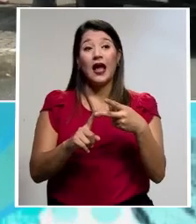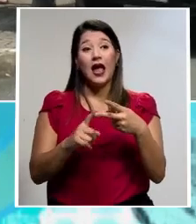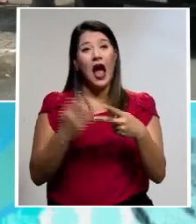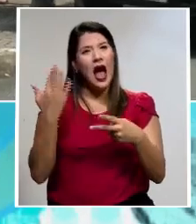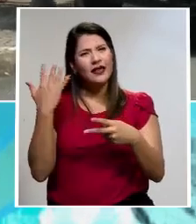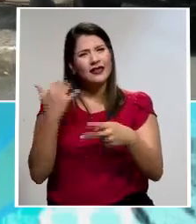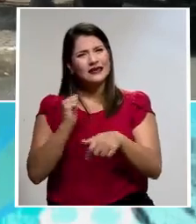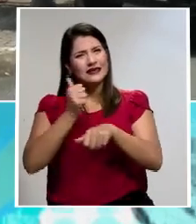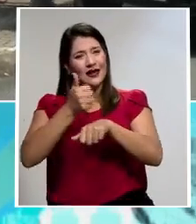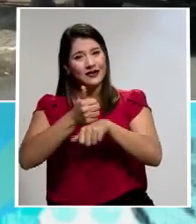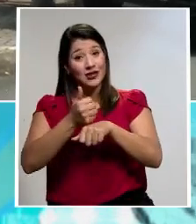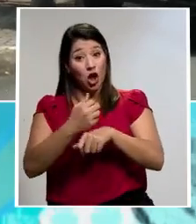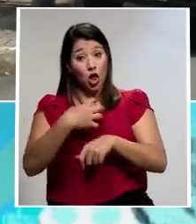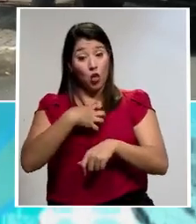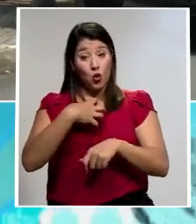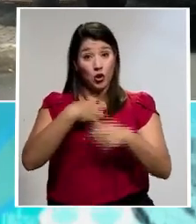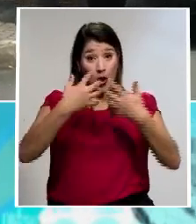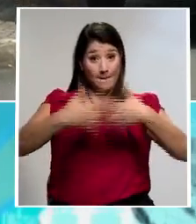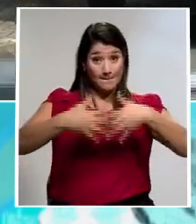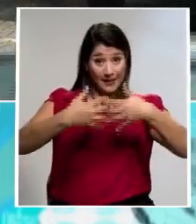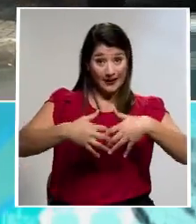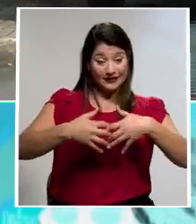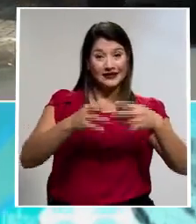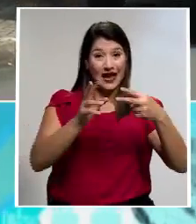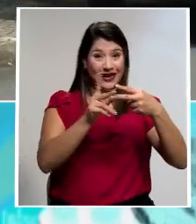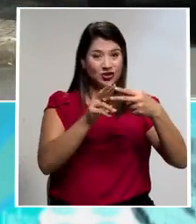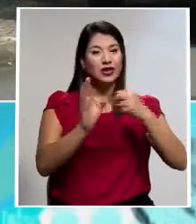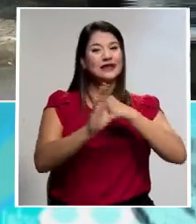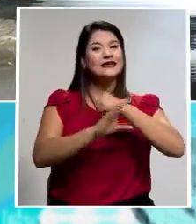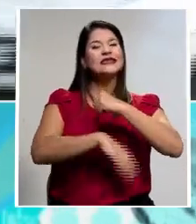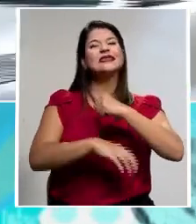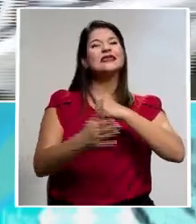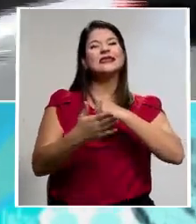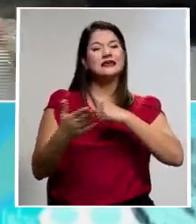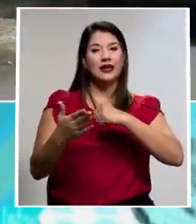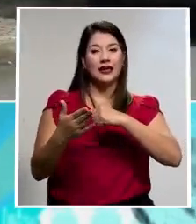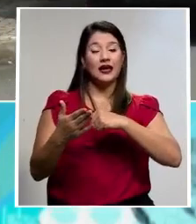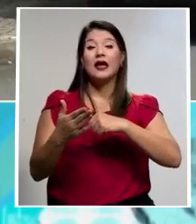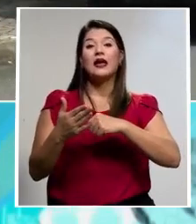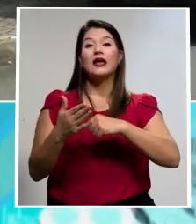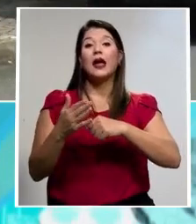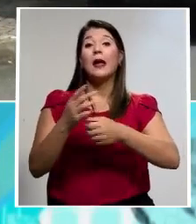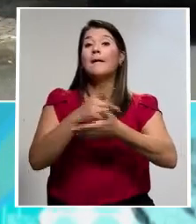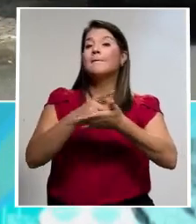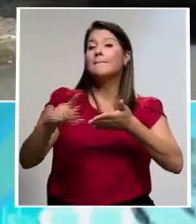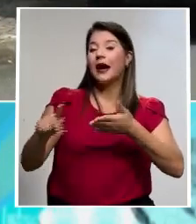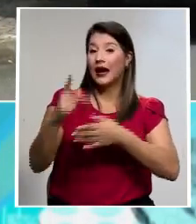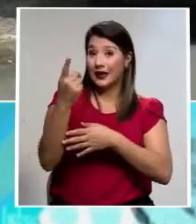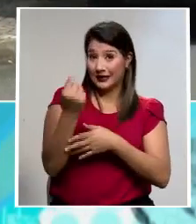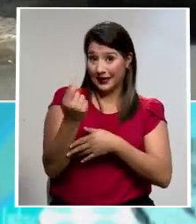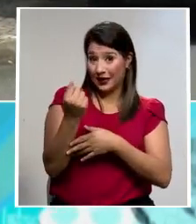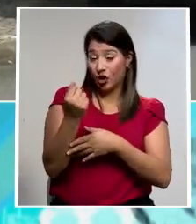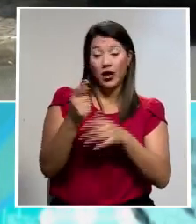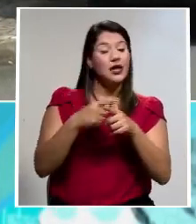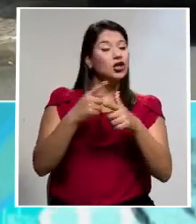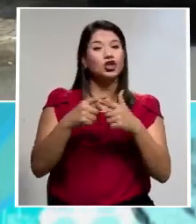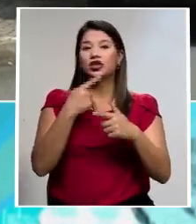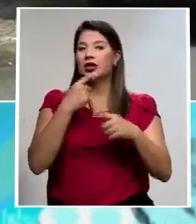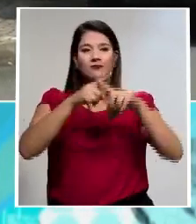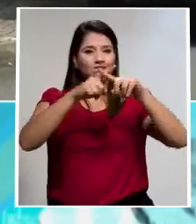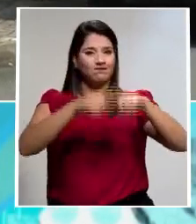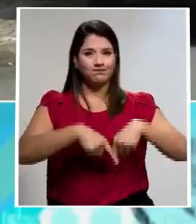imputados y dejar subsistente la resolución del Juzgado Penal de Hacienda de primera instancia que ordenaba la